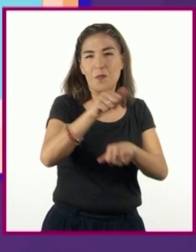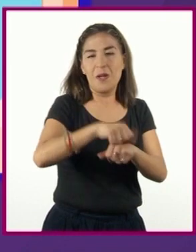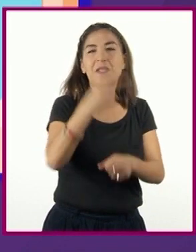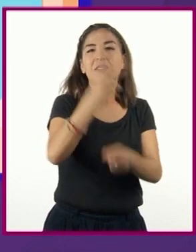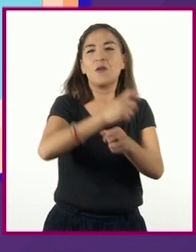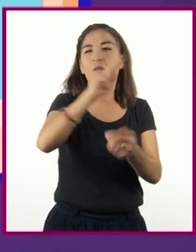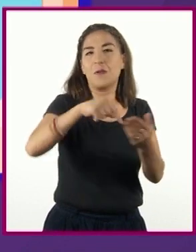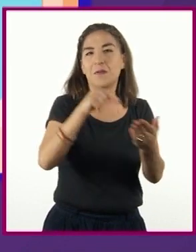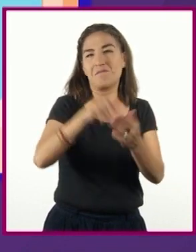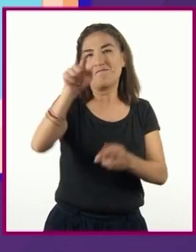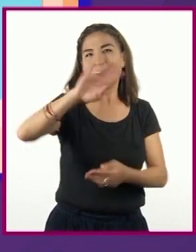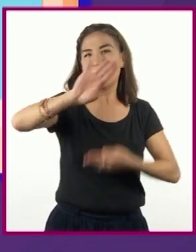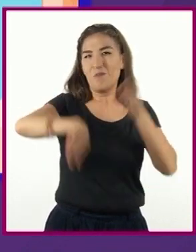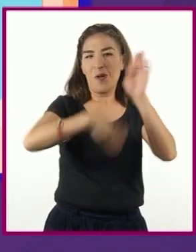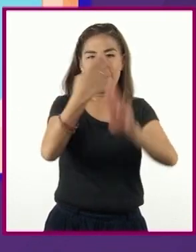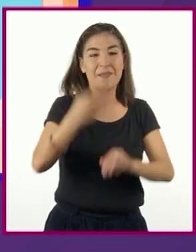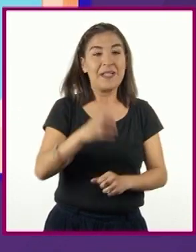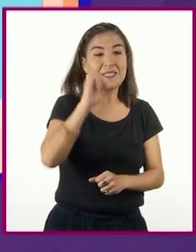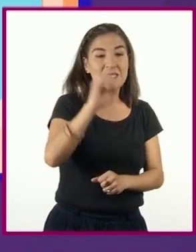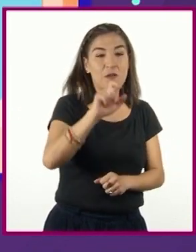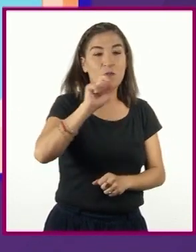del ranking mundial, con